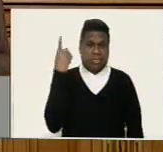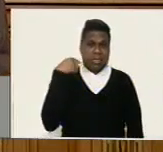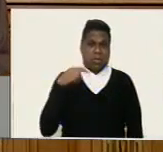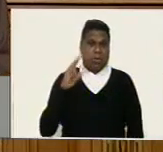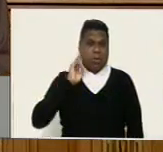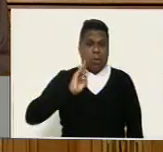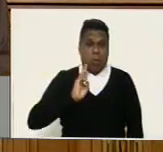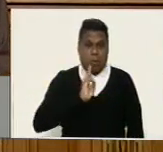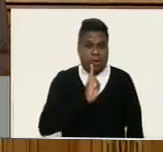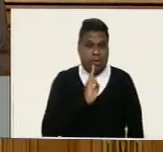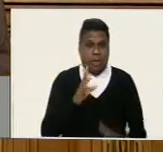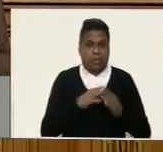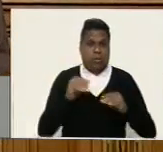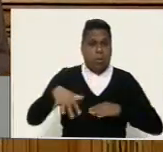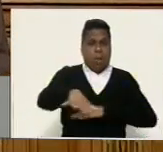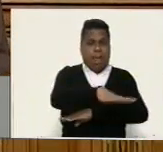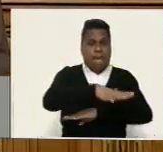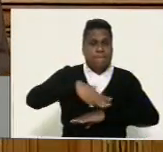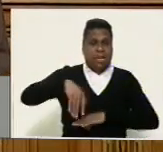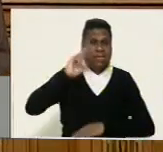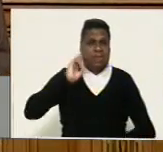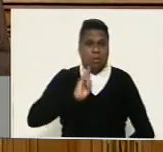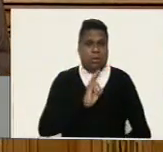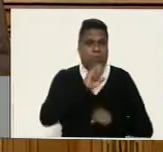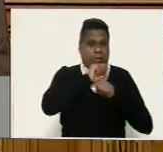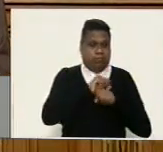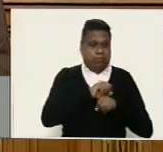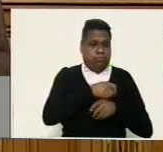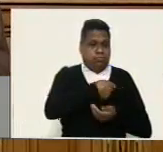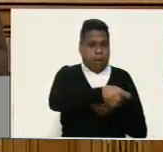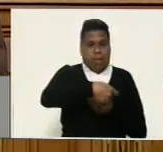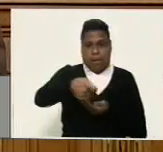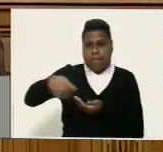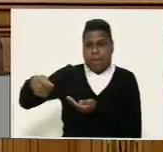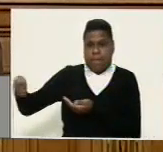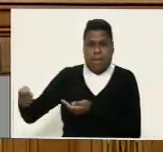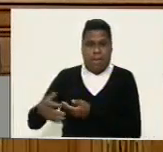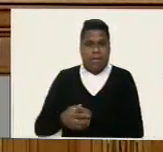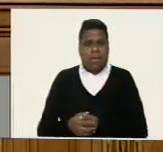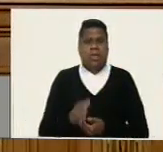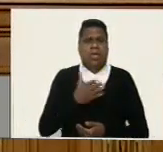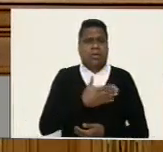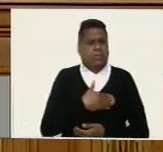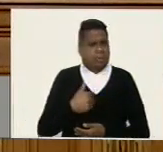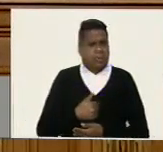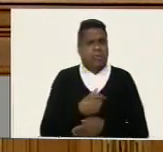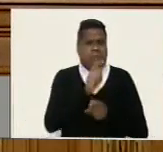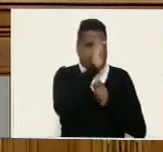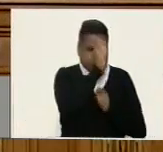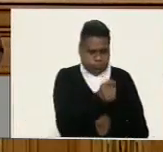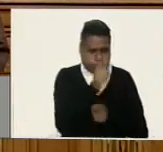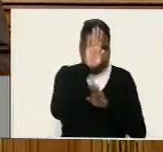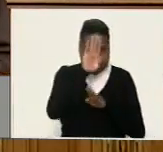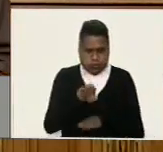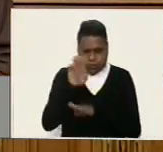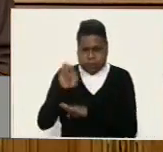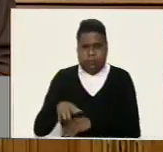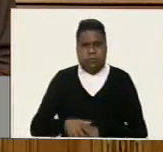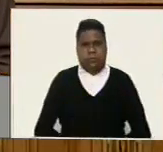Bolívar se está repartiendo el correo, yo creo que le haríamos un gran homenaje si ese